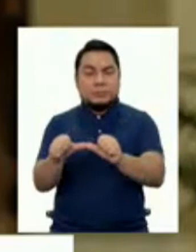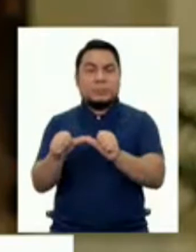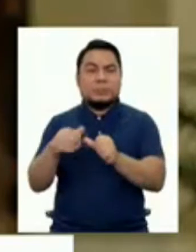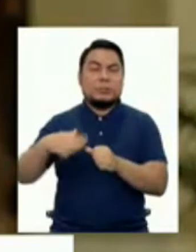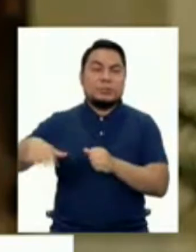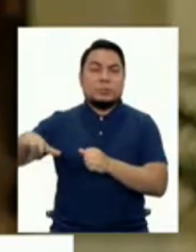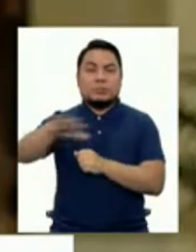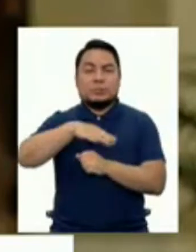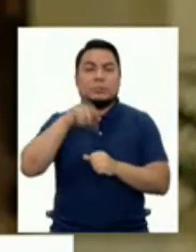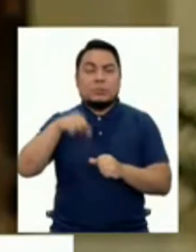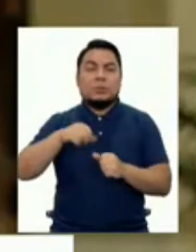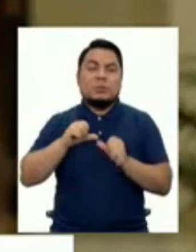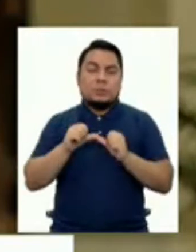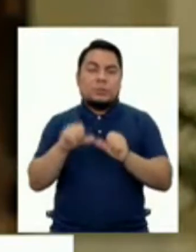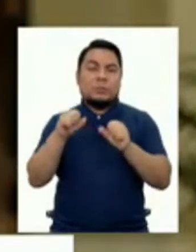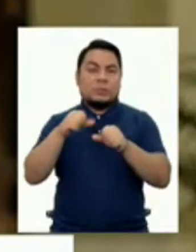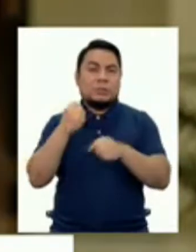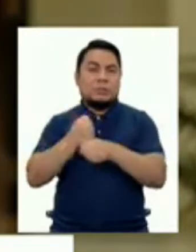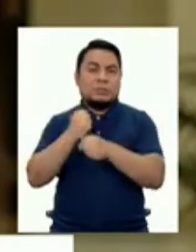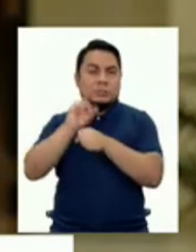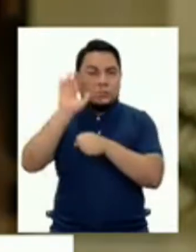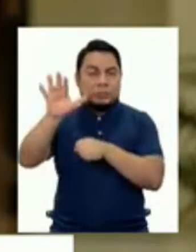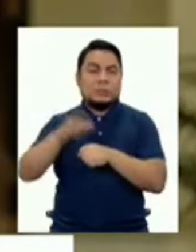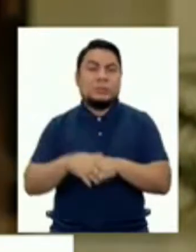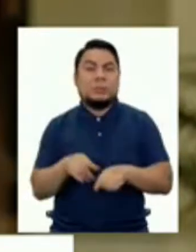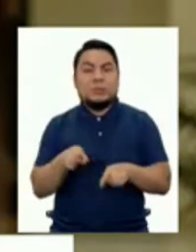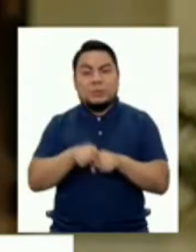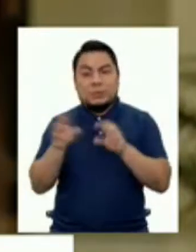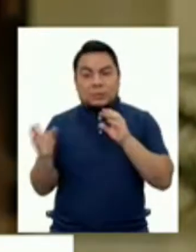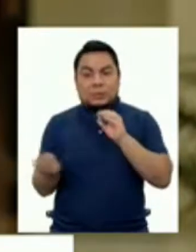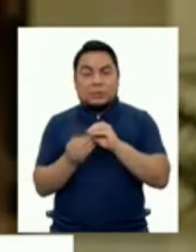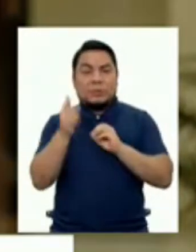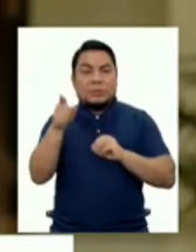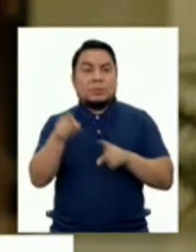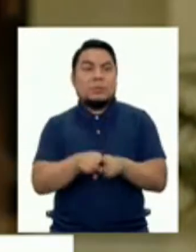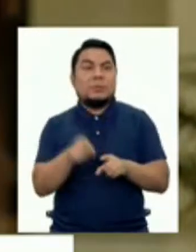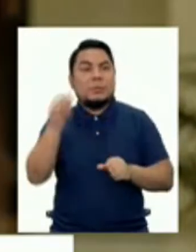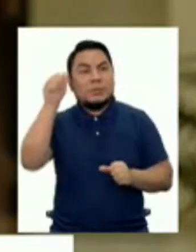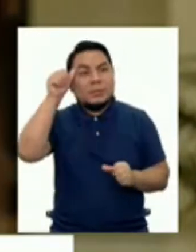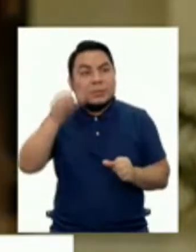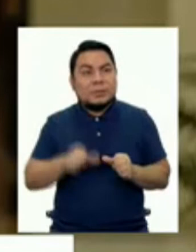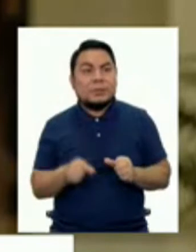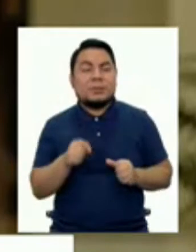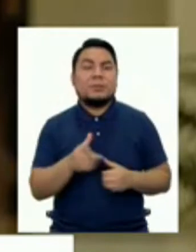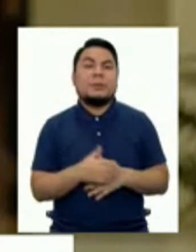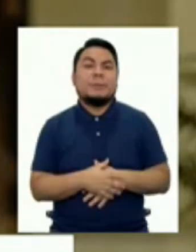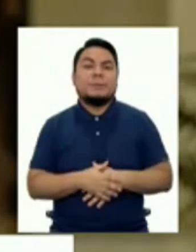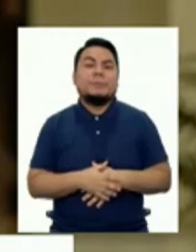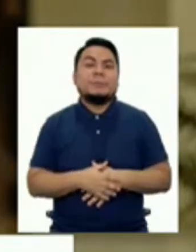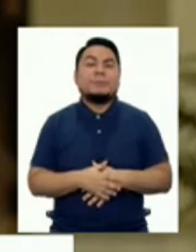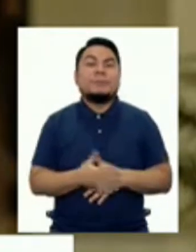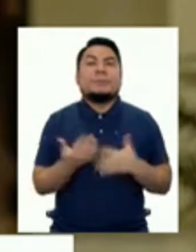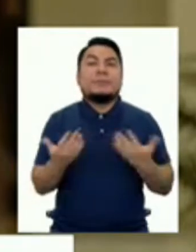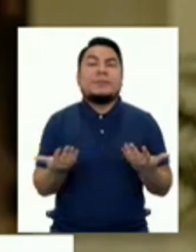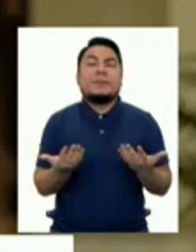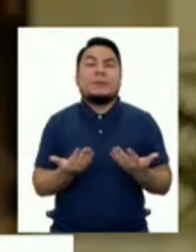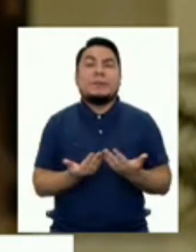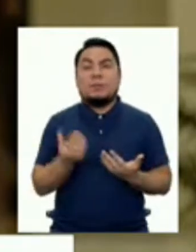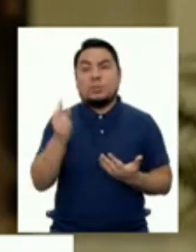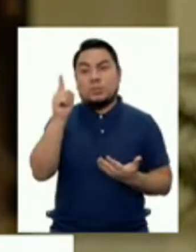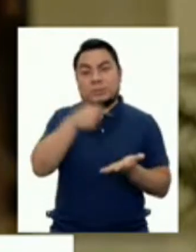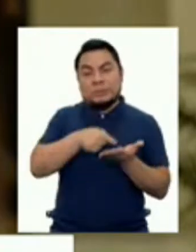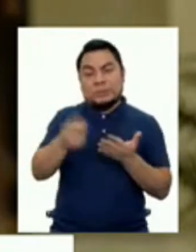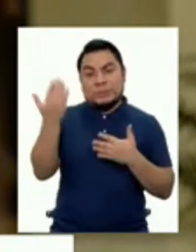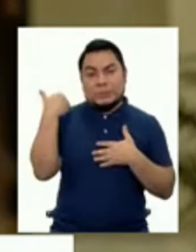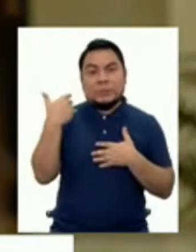canales, bocatomas, que vamos a continuarlo. Y adicionalmente a ello, recuérdense ustedes de que hace una